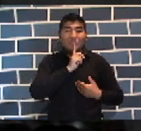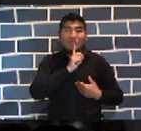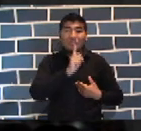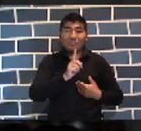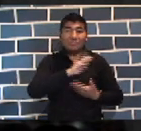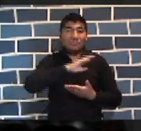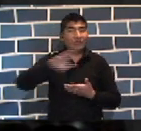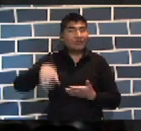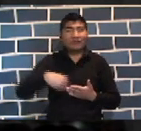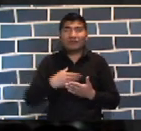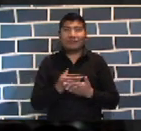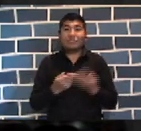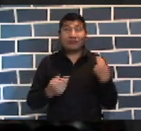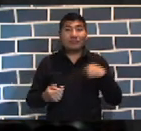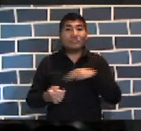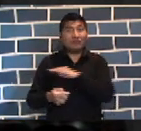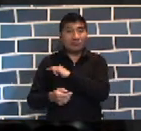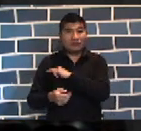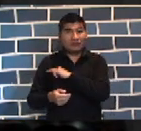en todos nosotros.